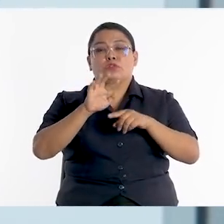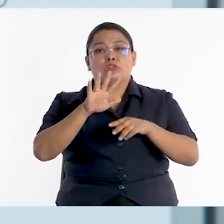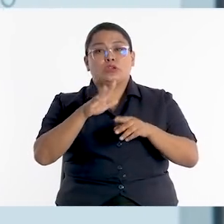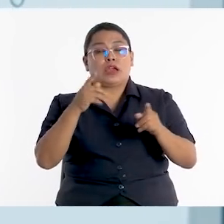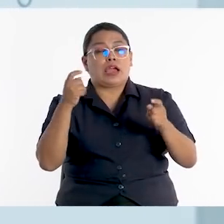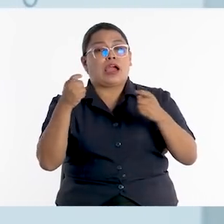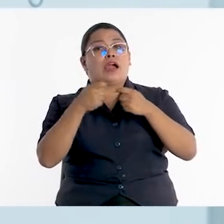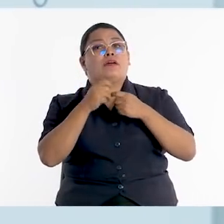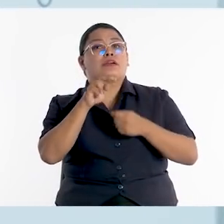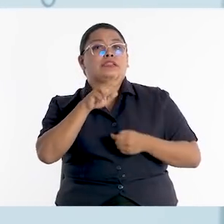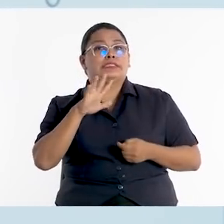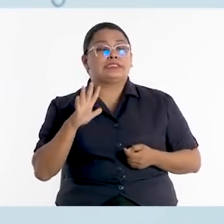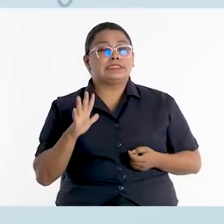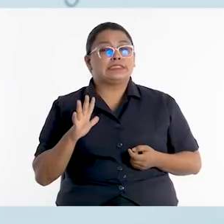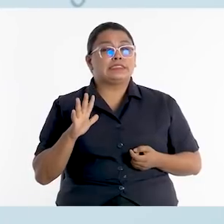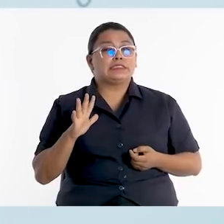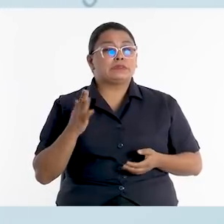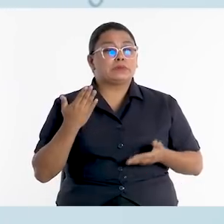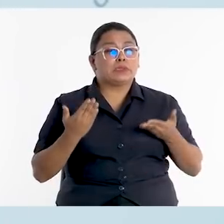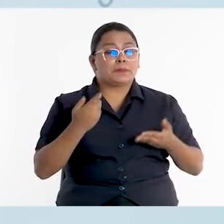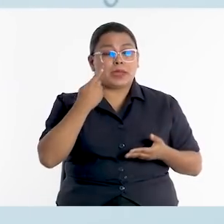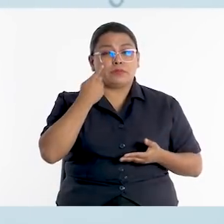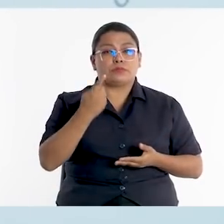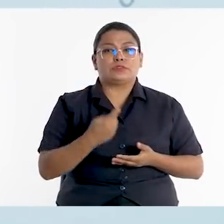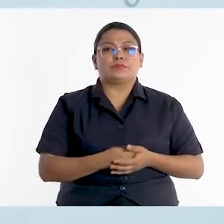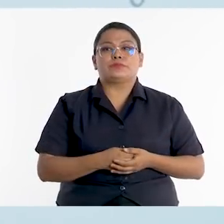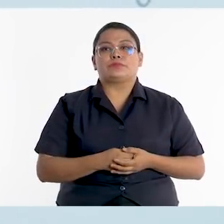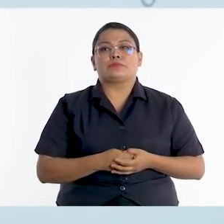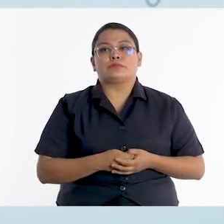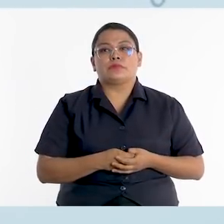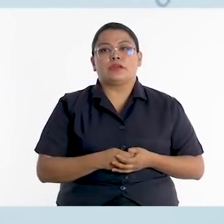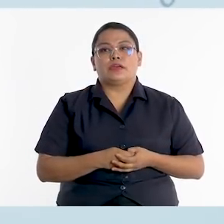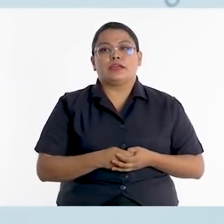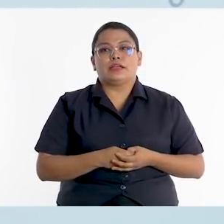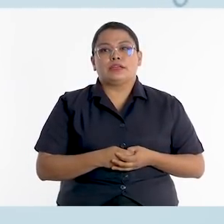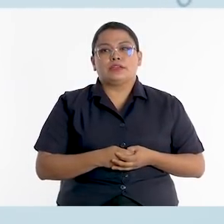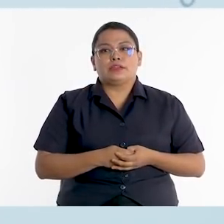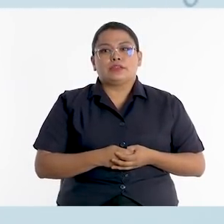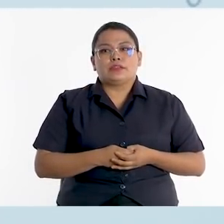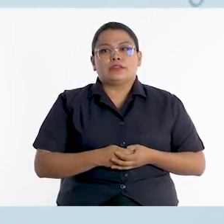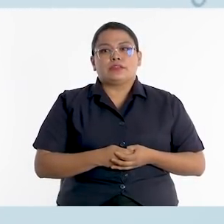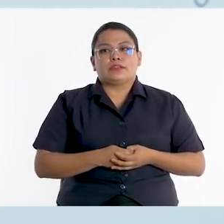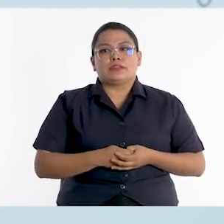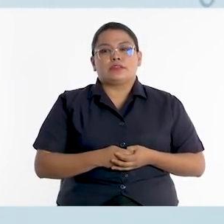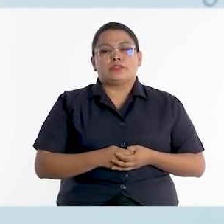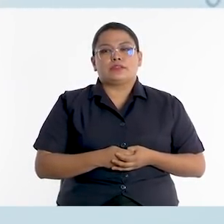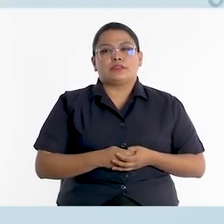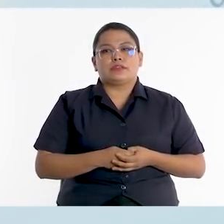efectivamente nos da 35? Escribámoslo.